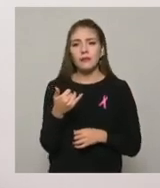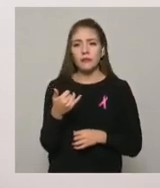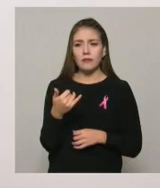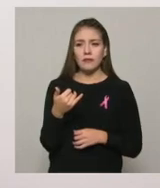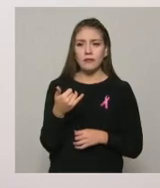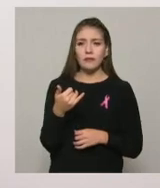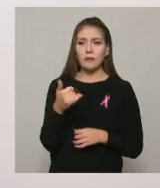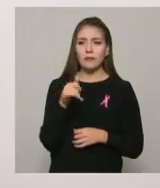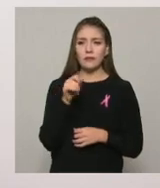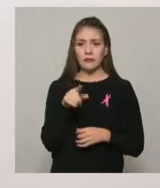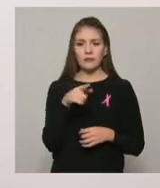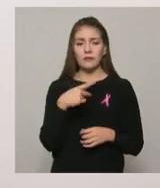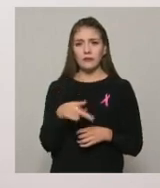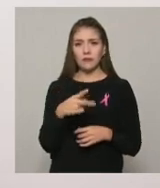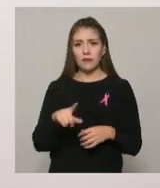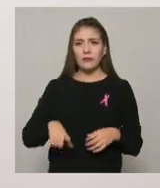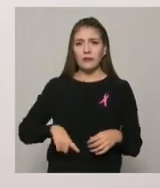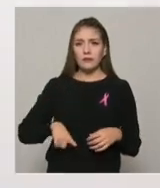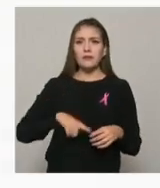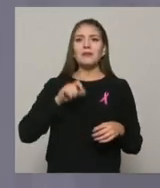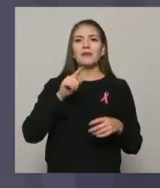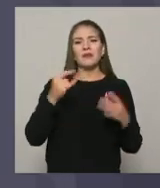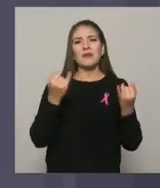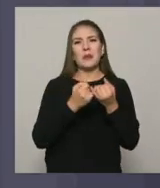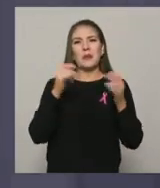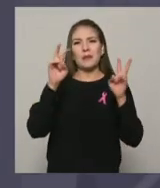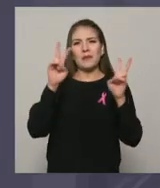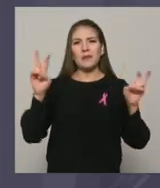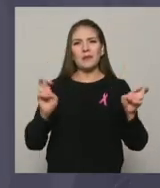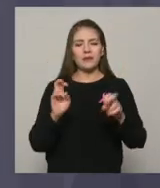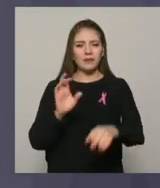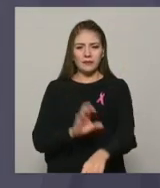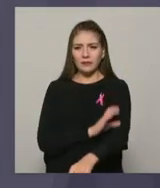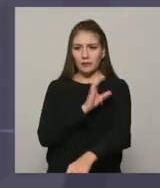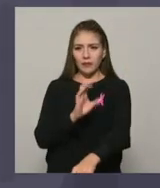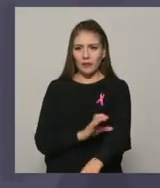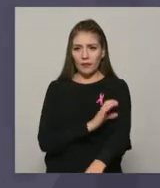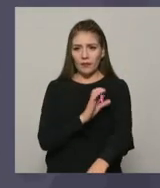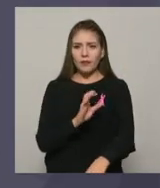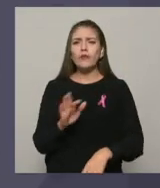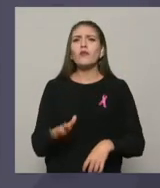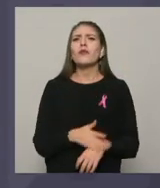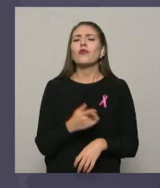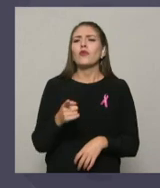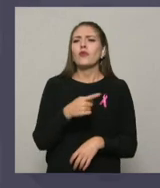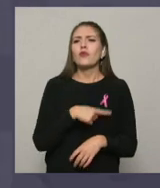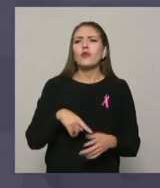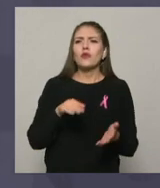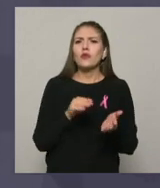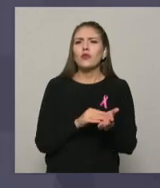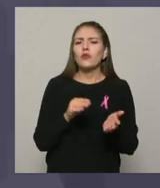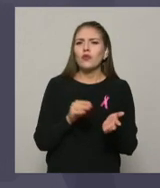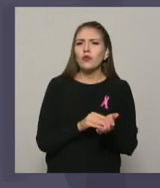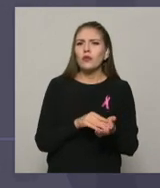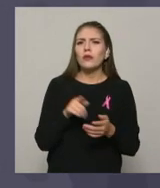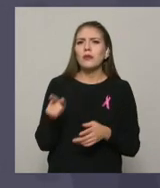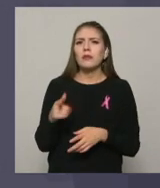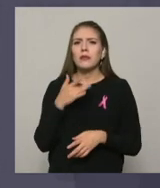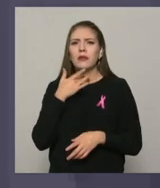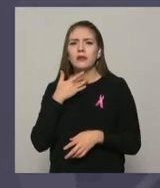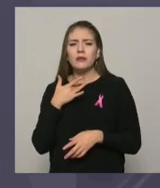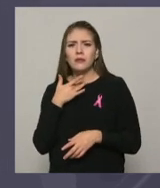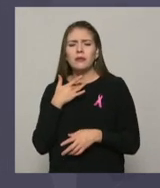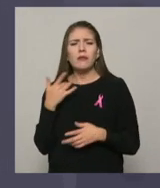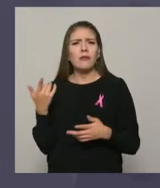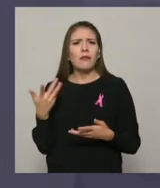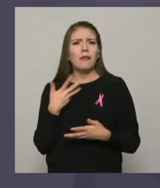pues sí, del actual gobierno, el tema de energía. ¿Por qué estamos apostándole todavía a los hidrocarburos cuando tenemos un